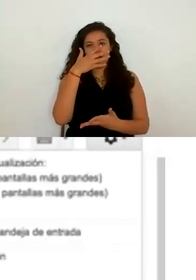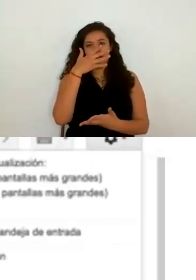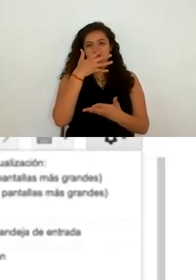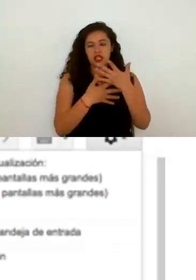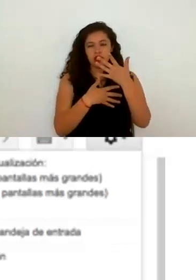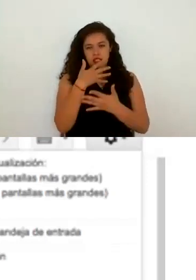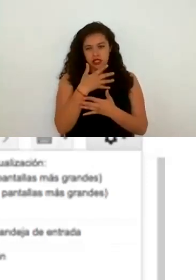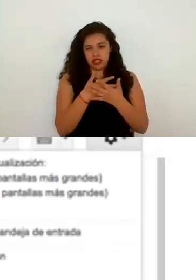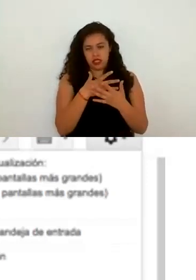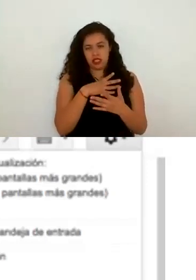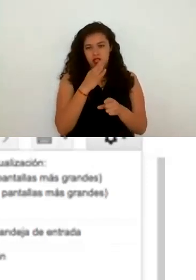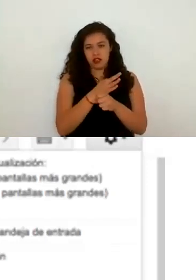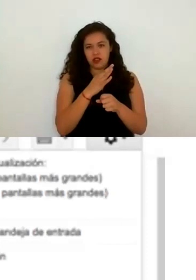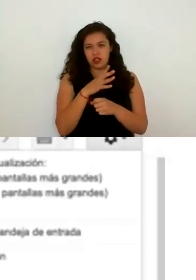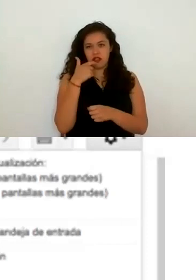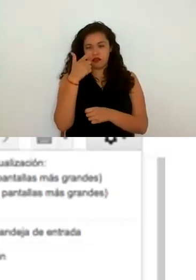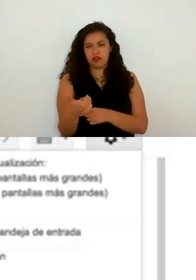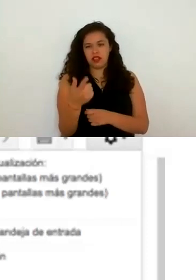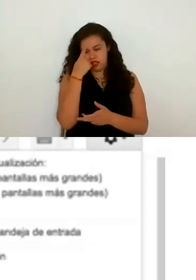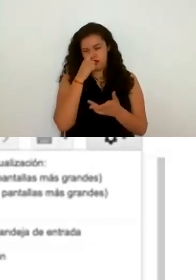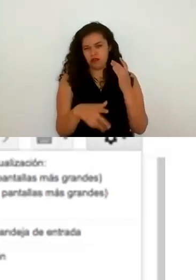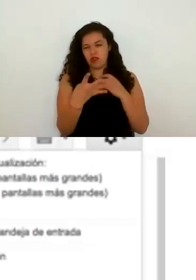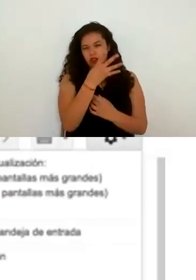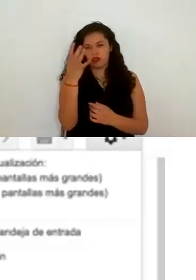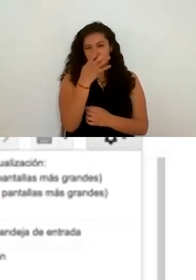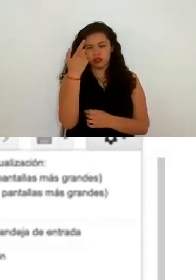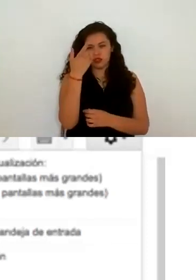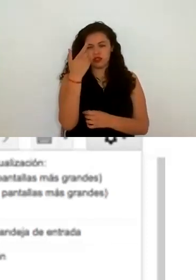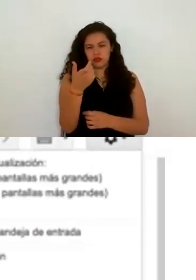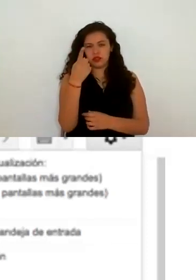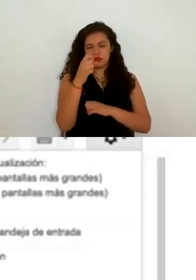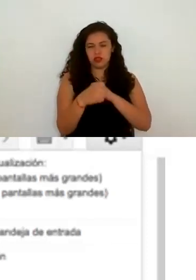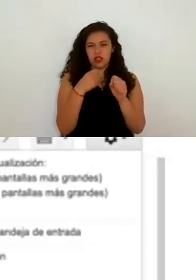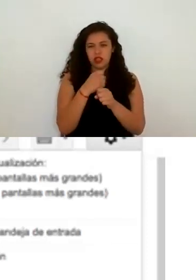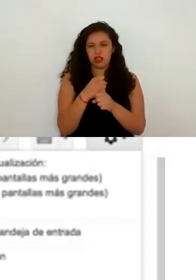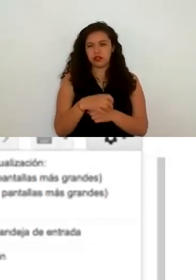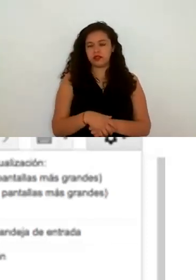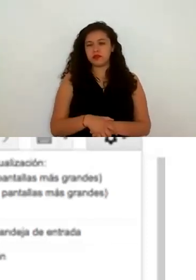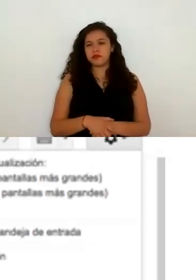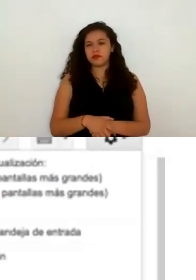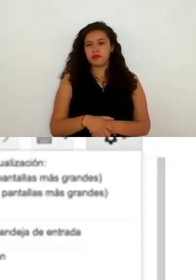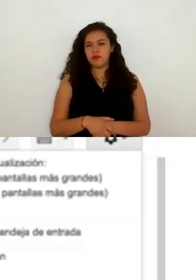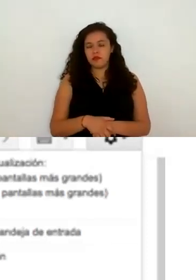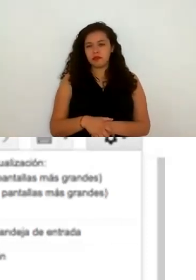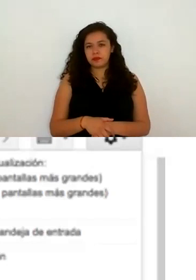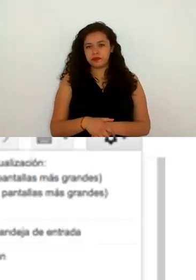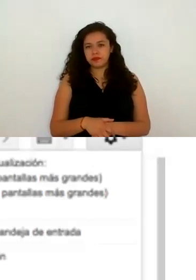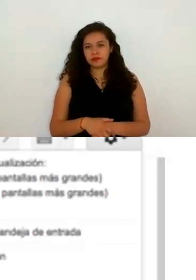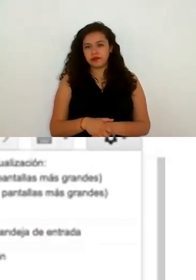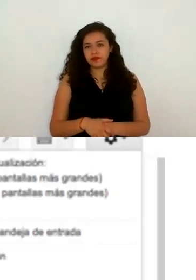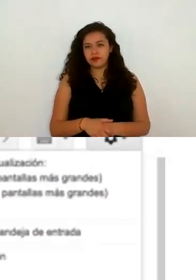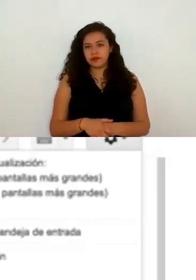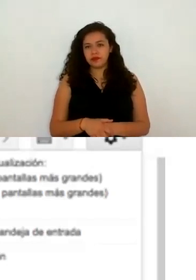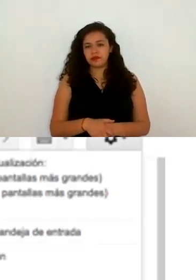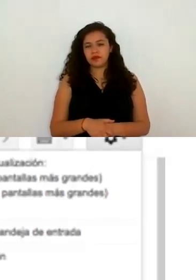Actualmente tiene un costo, cuesta como 400 pesos me parece el año, pero es de los correos hasta ahora